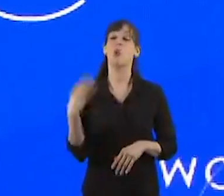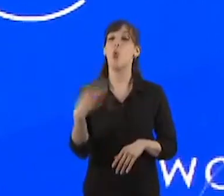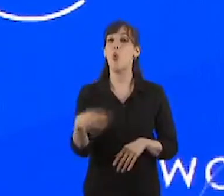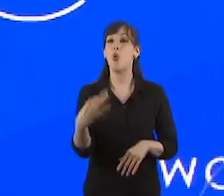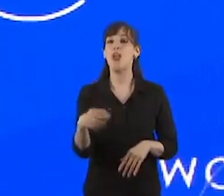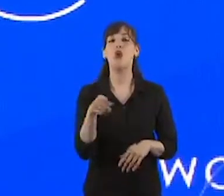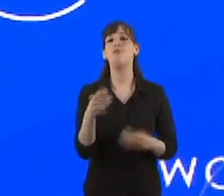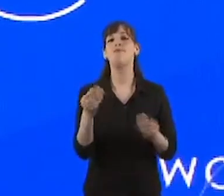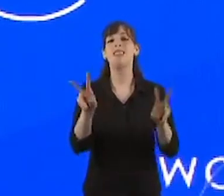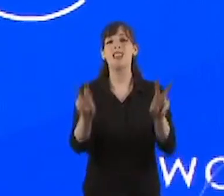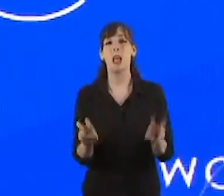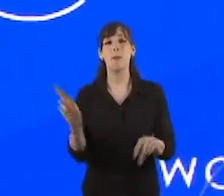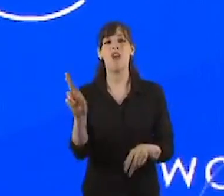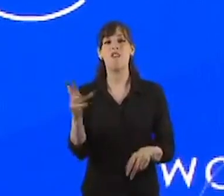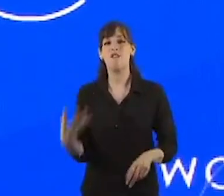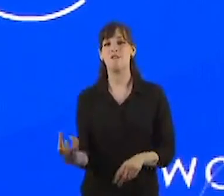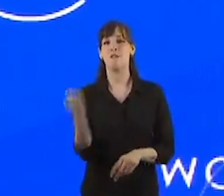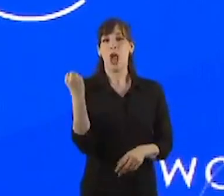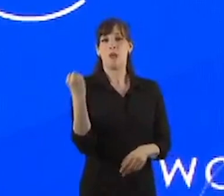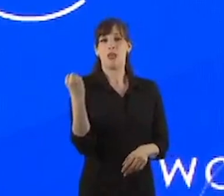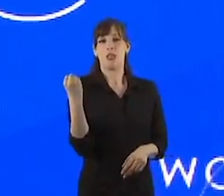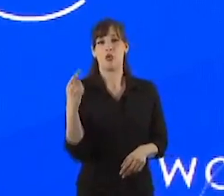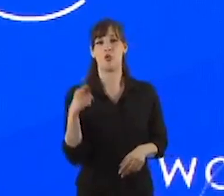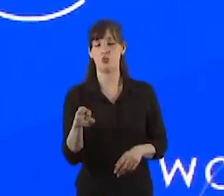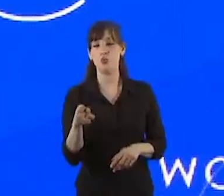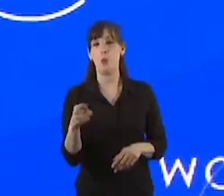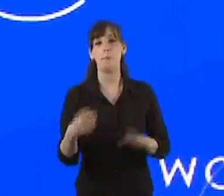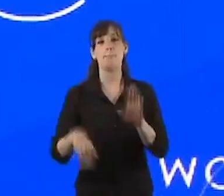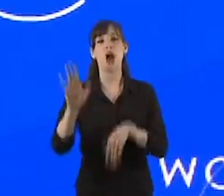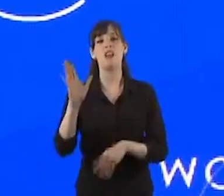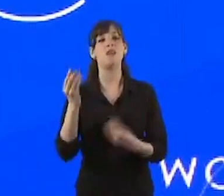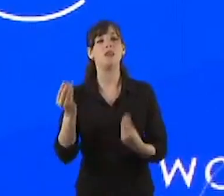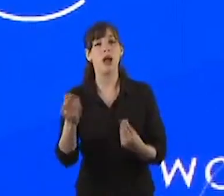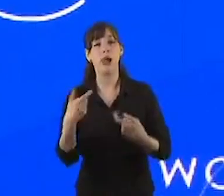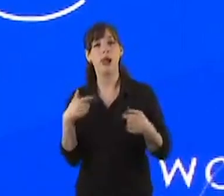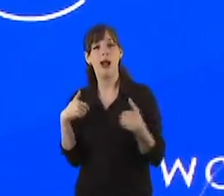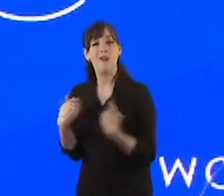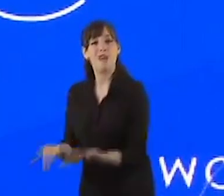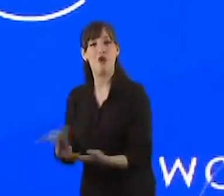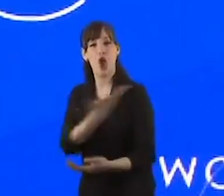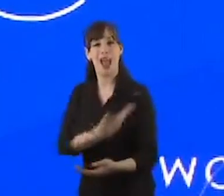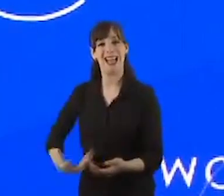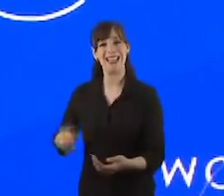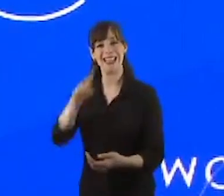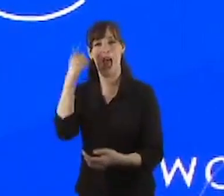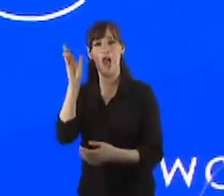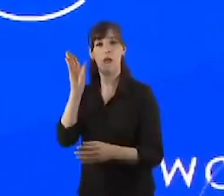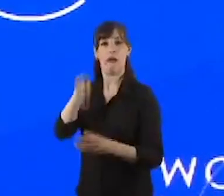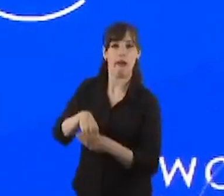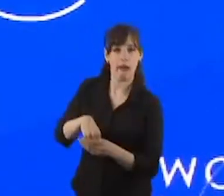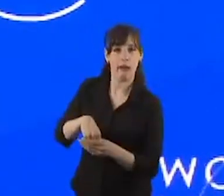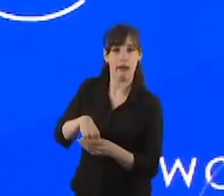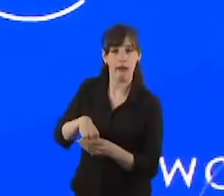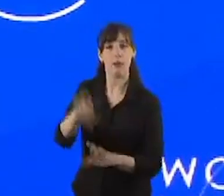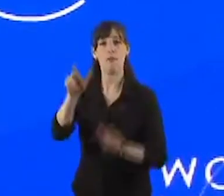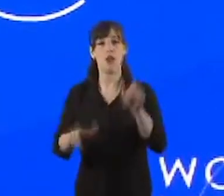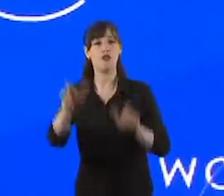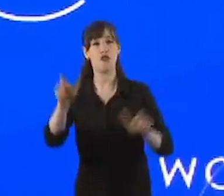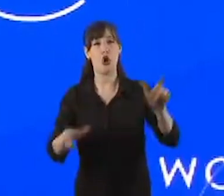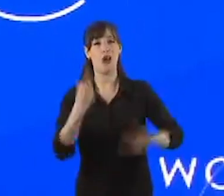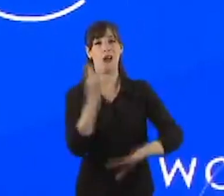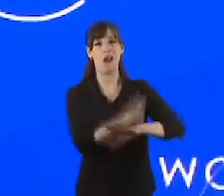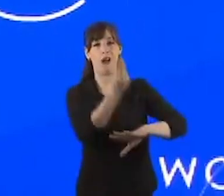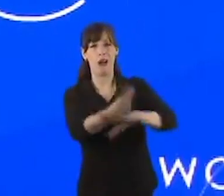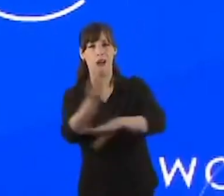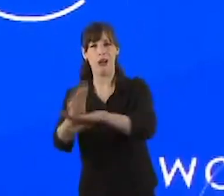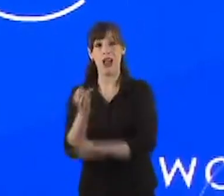del feminismo radical es en mayor intervención del Estado para entorpecer el proceso económico, darle trabajo a burócratas que no